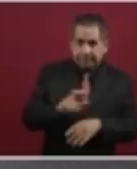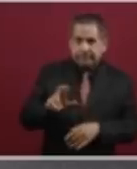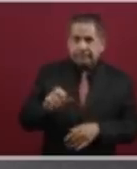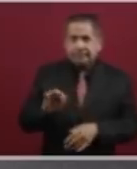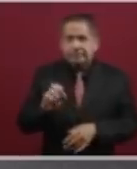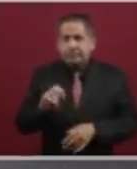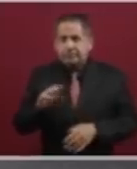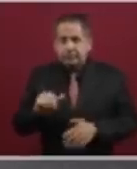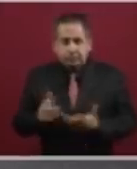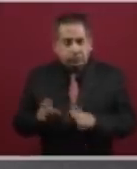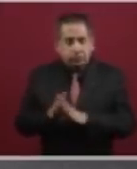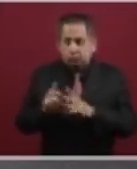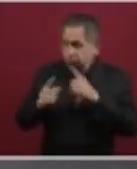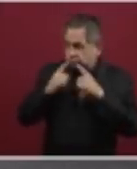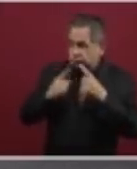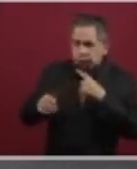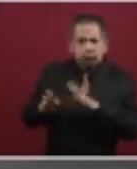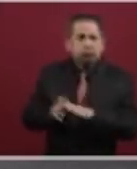¿cómo lo lograron?